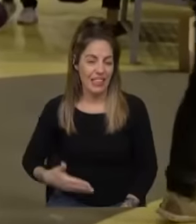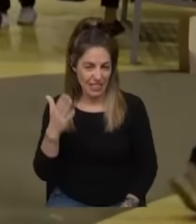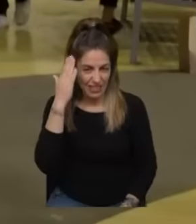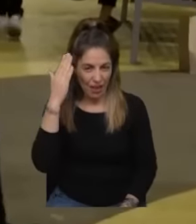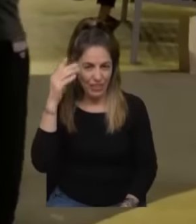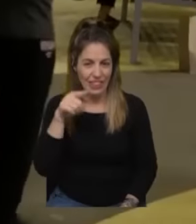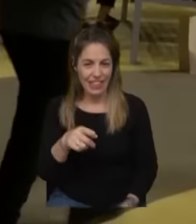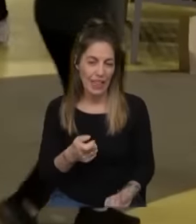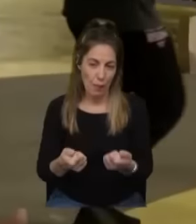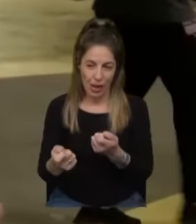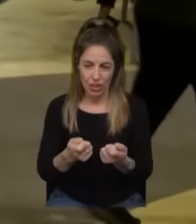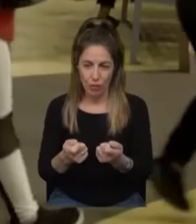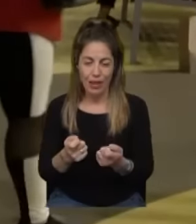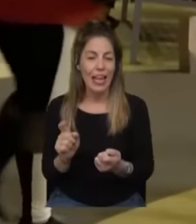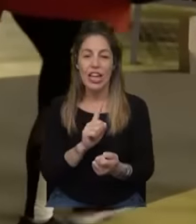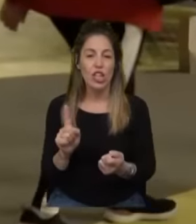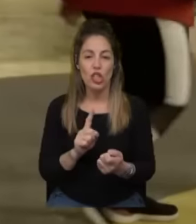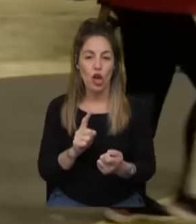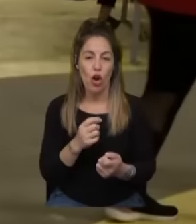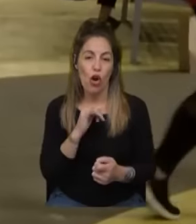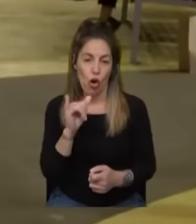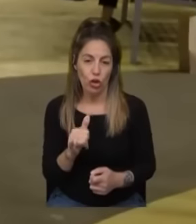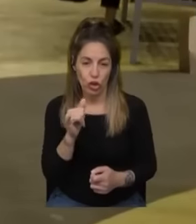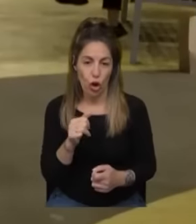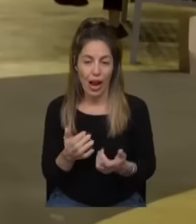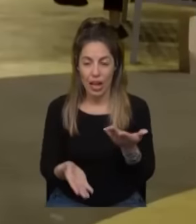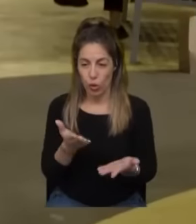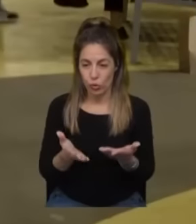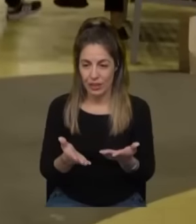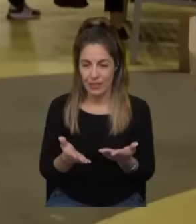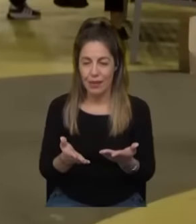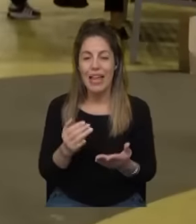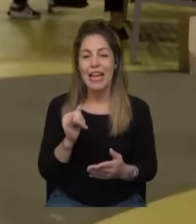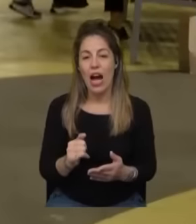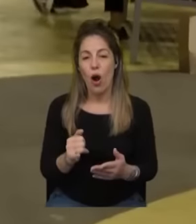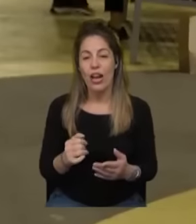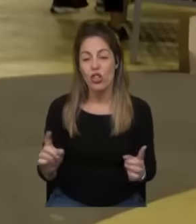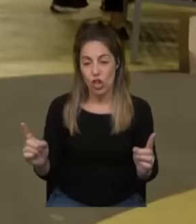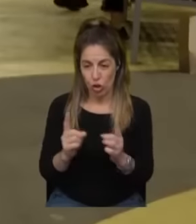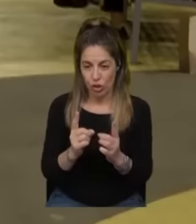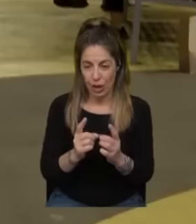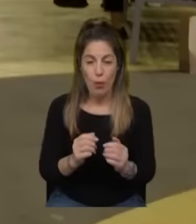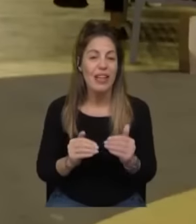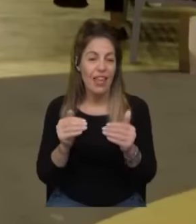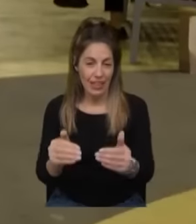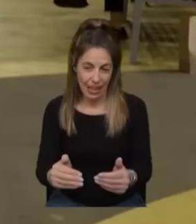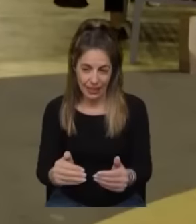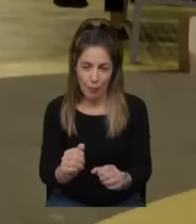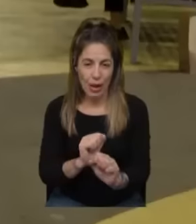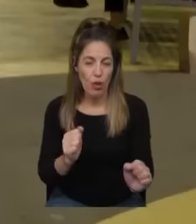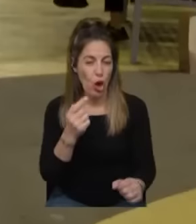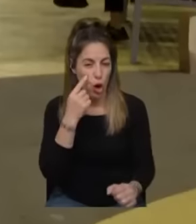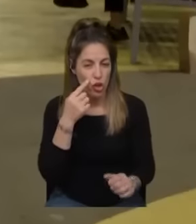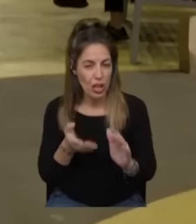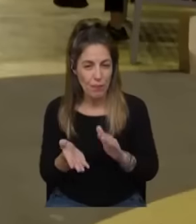de estas maniobras y que no las reportó con la justicia, por otra parte. Así que, si les parece, nos reencontramos en unos minutos para conocer